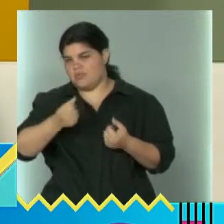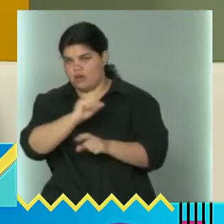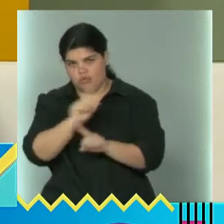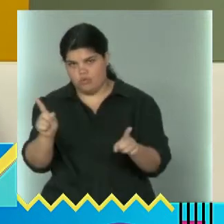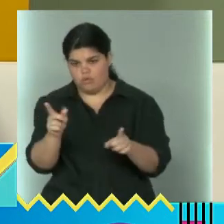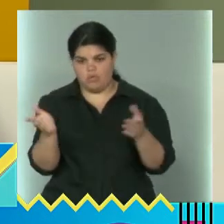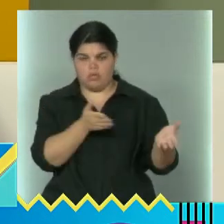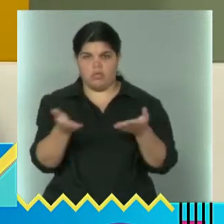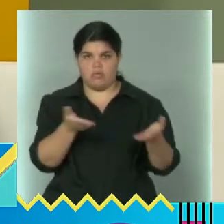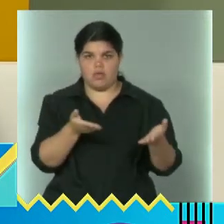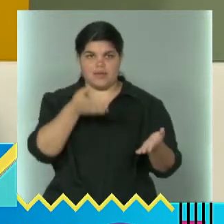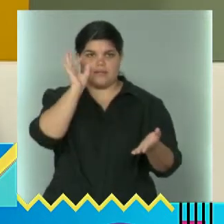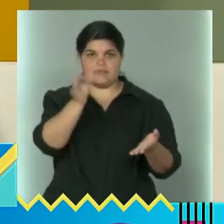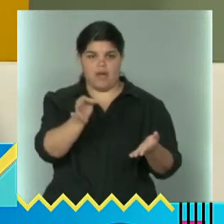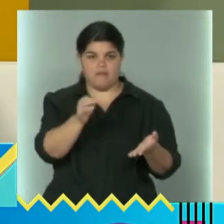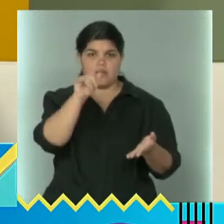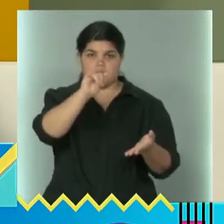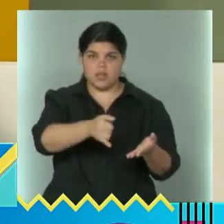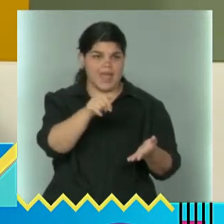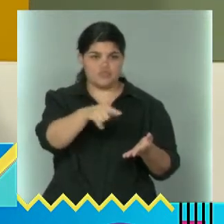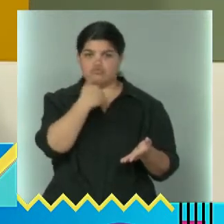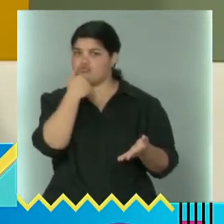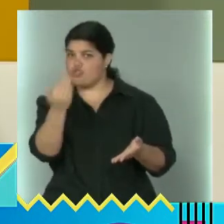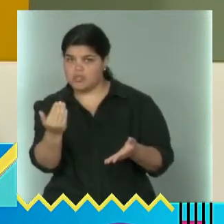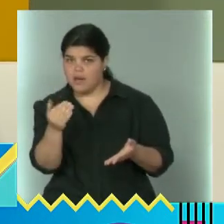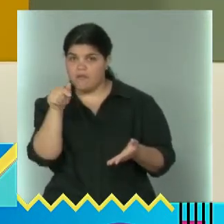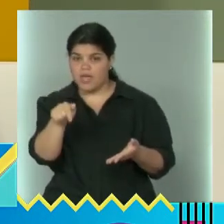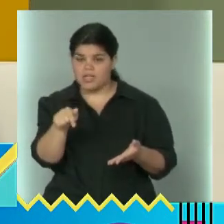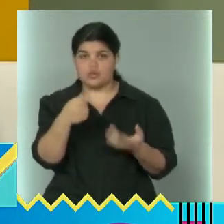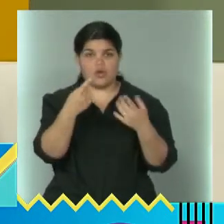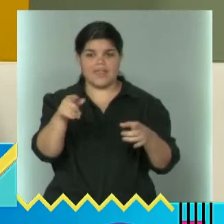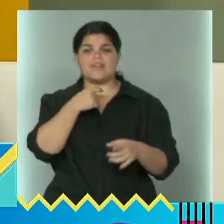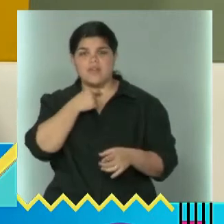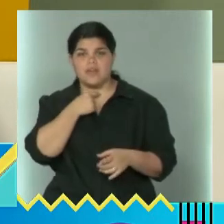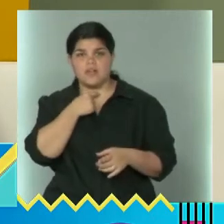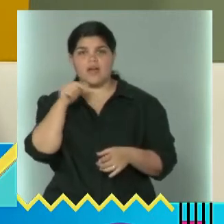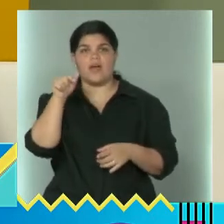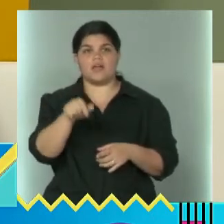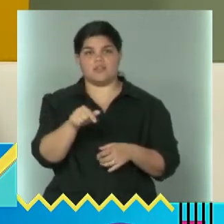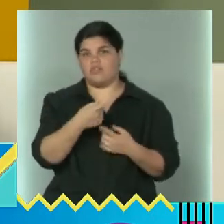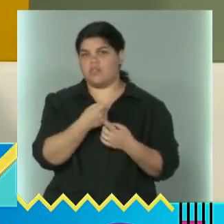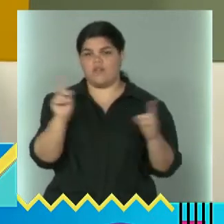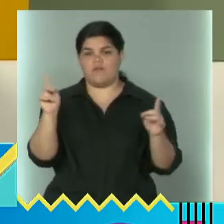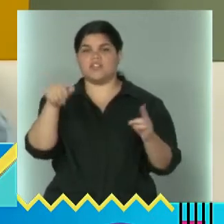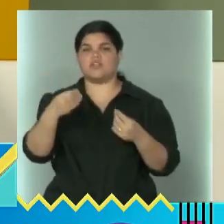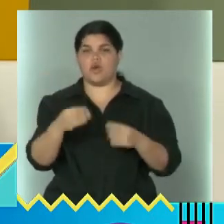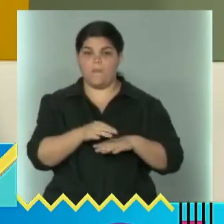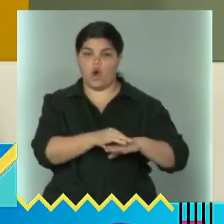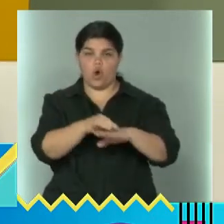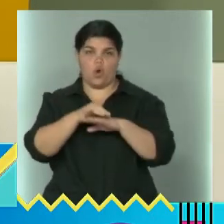determina que sabe, esto no sé, quiero saber esto. Ese no saber, la diferencia que está entre el coaching y cualquier otro maestro